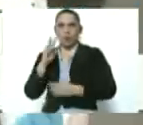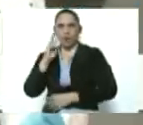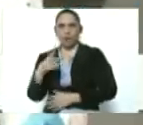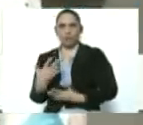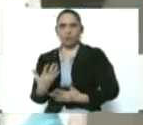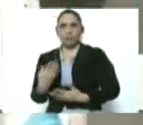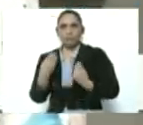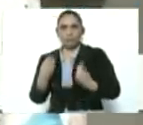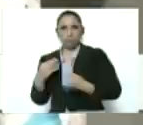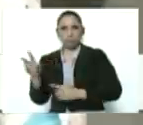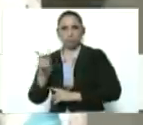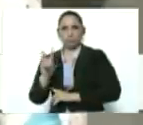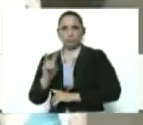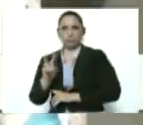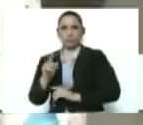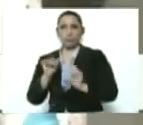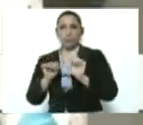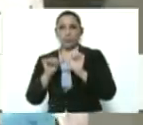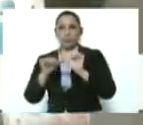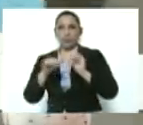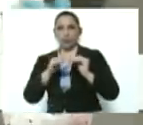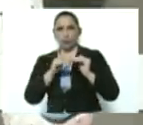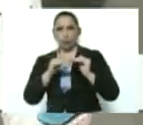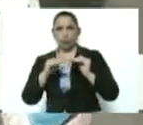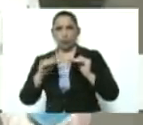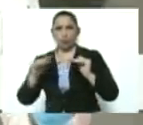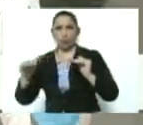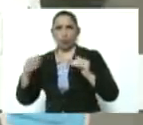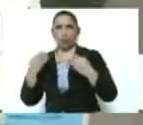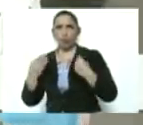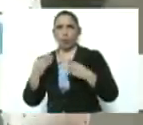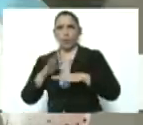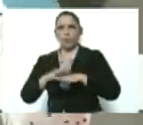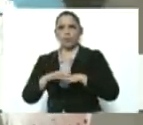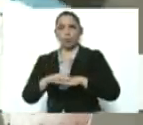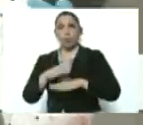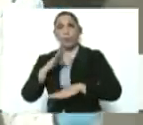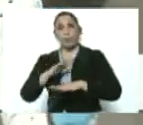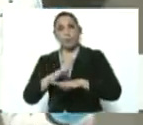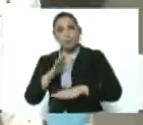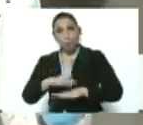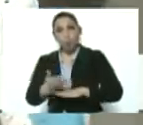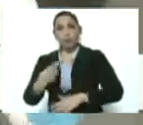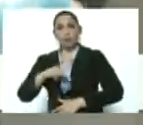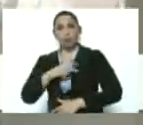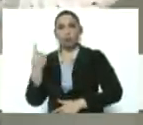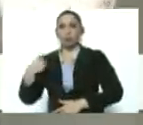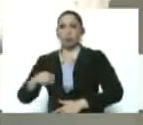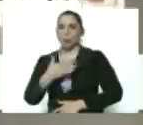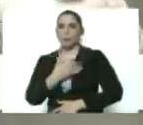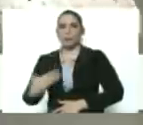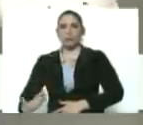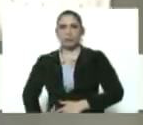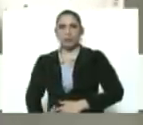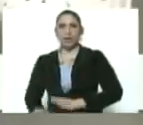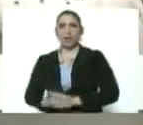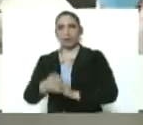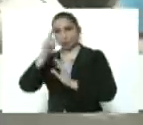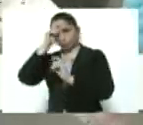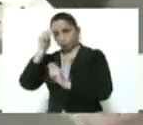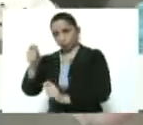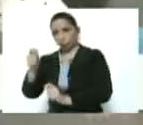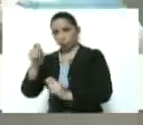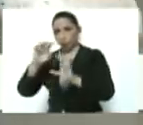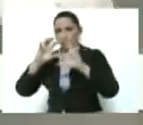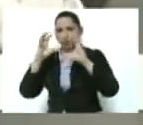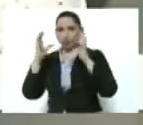es que en venezuela se mantiene la curva plana da como paso pues no paso porque tenemos un presidente reconocido por